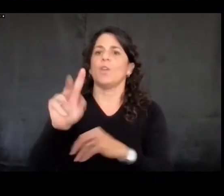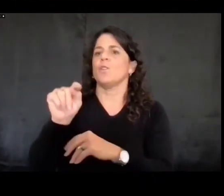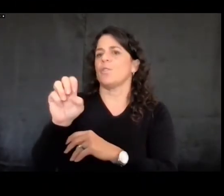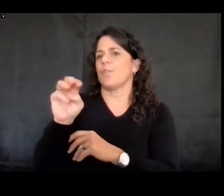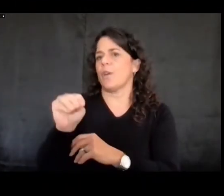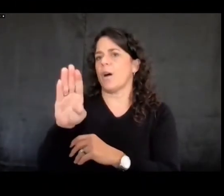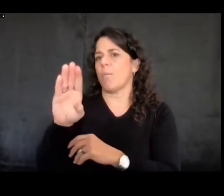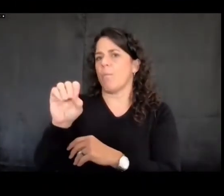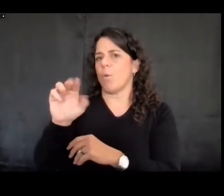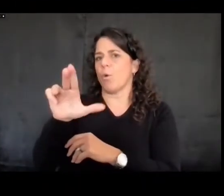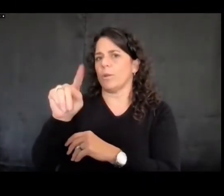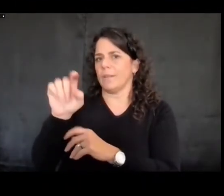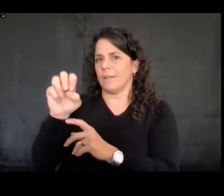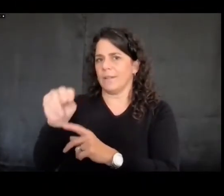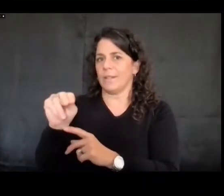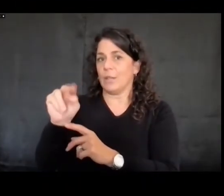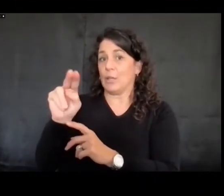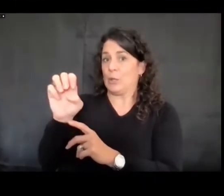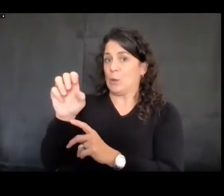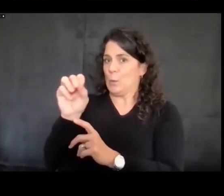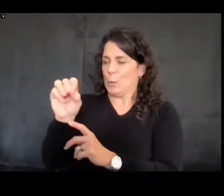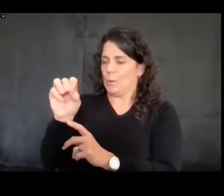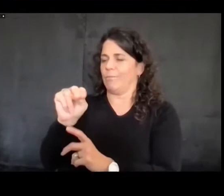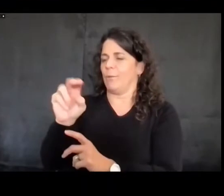con bolton news ox